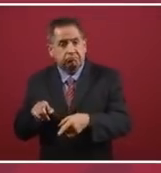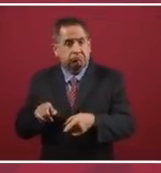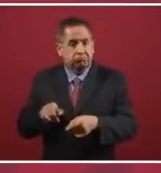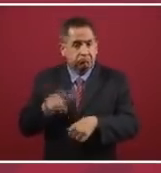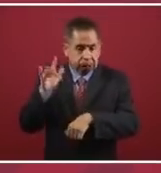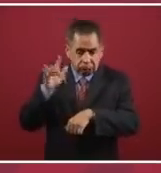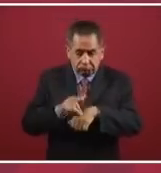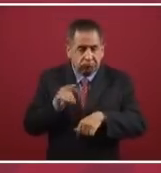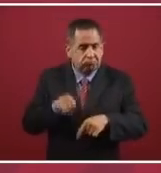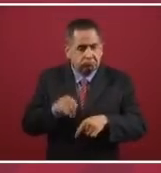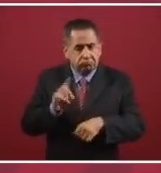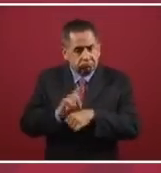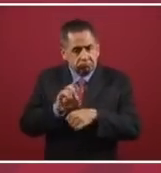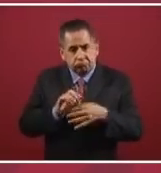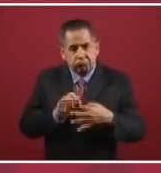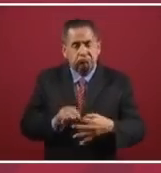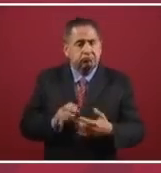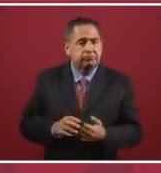Ya